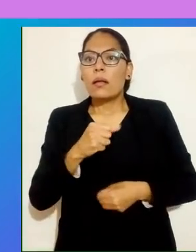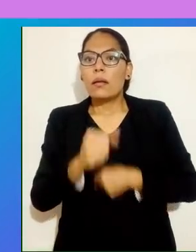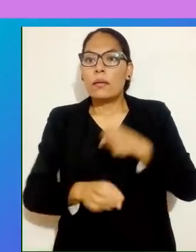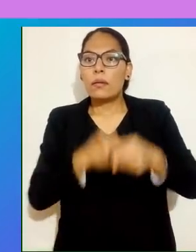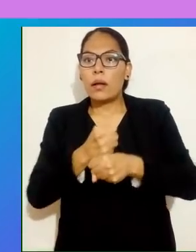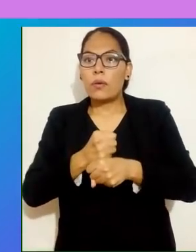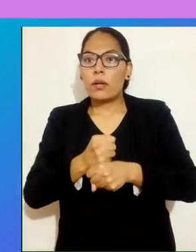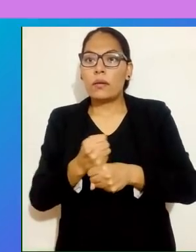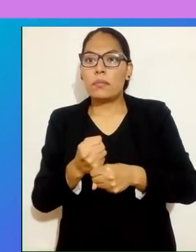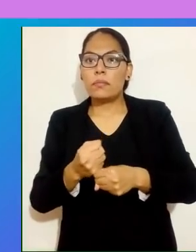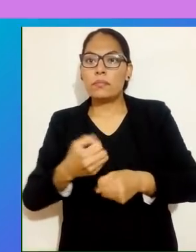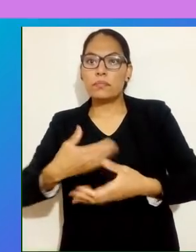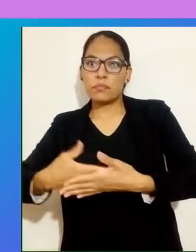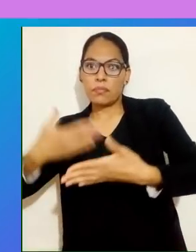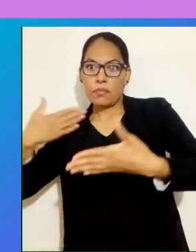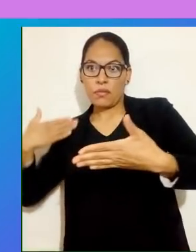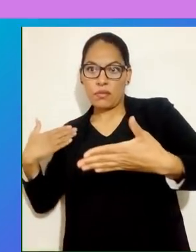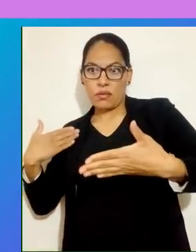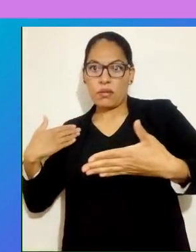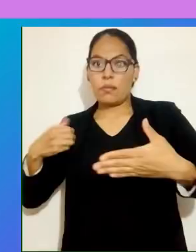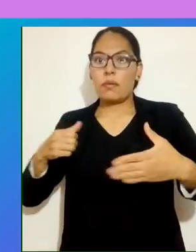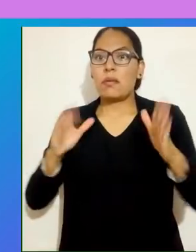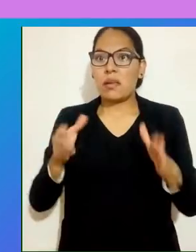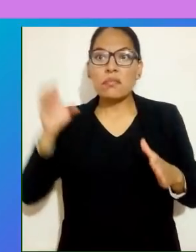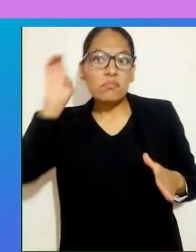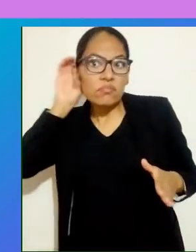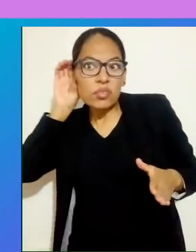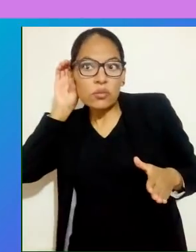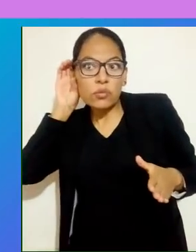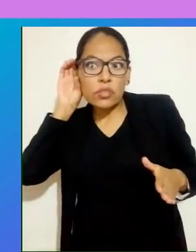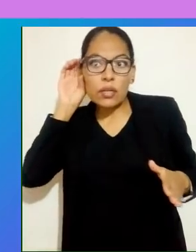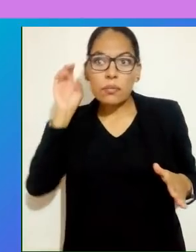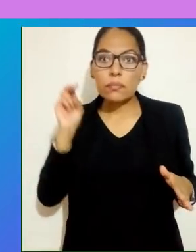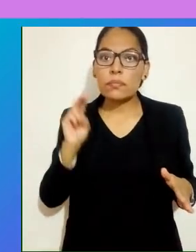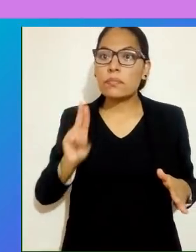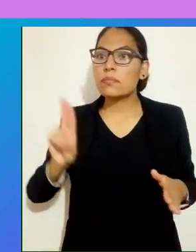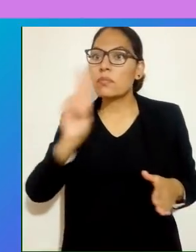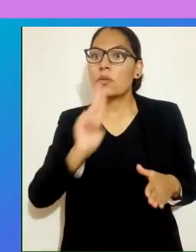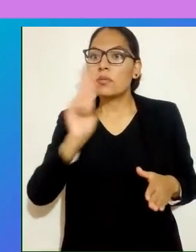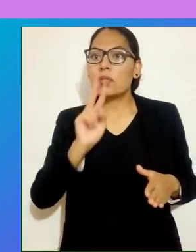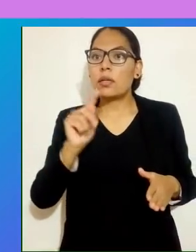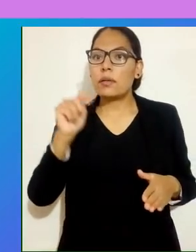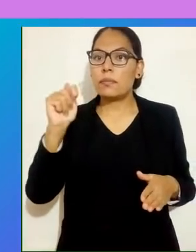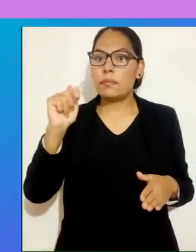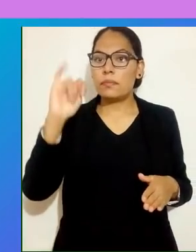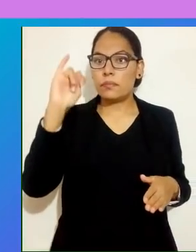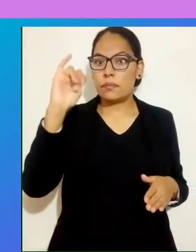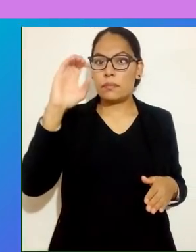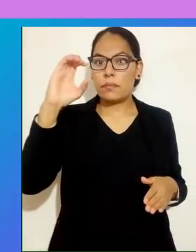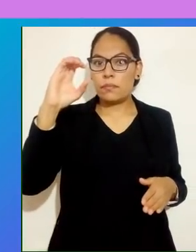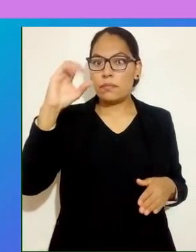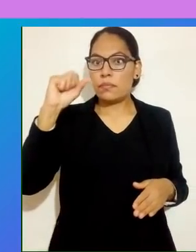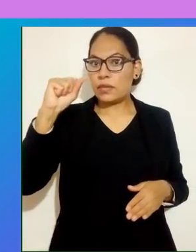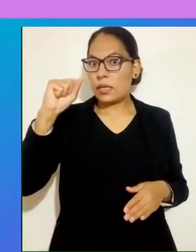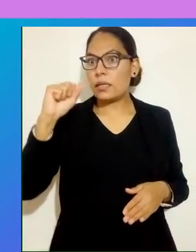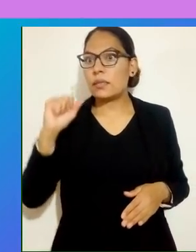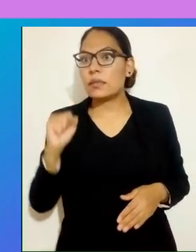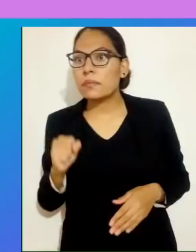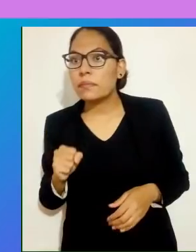embargo, ¿qué hacer con toda esta información para que pueda ser utilizada para el aprendizaje de los